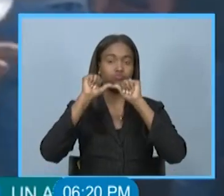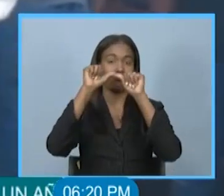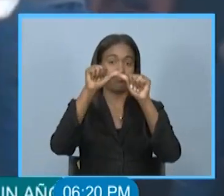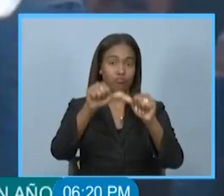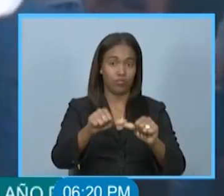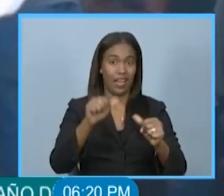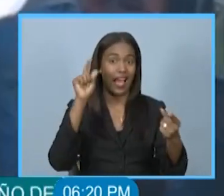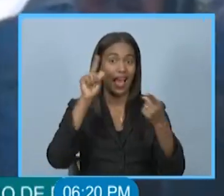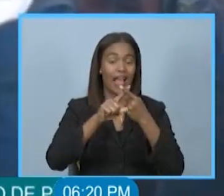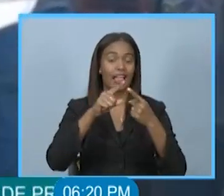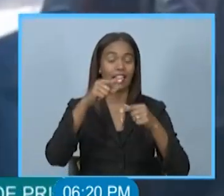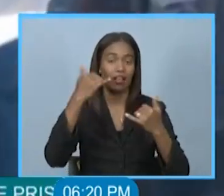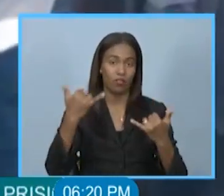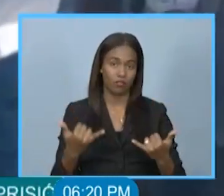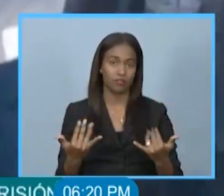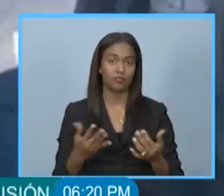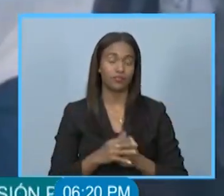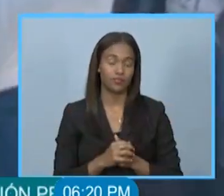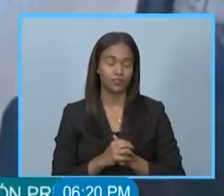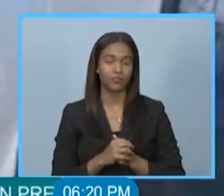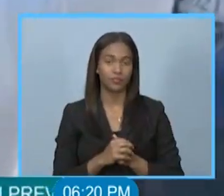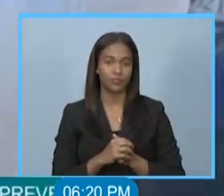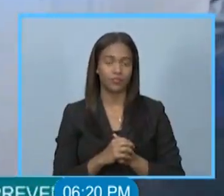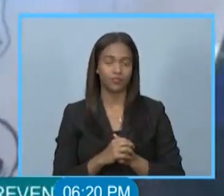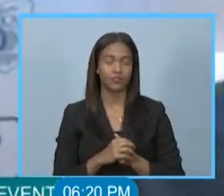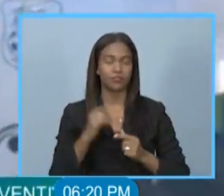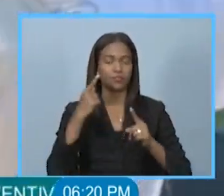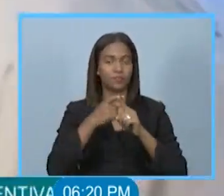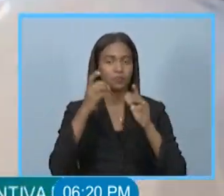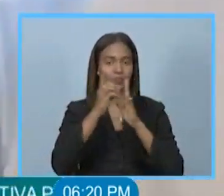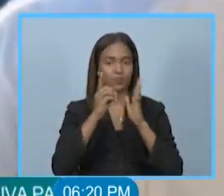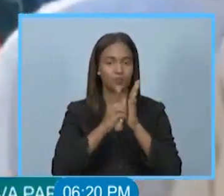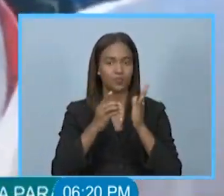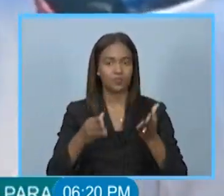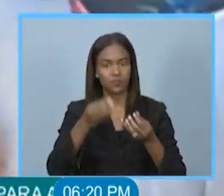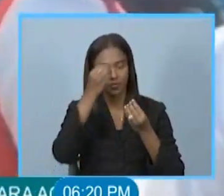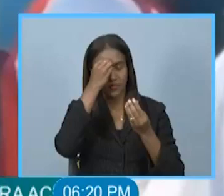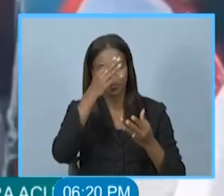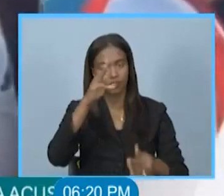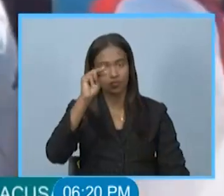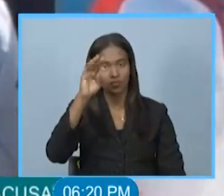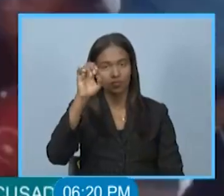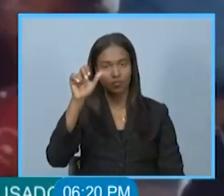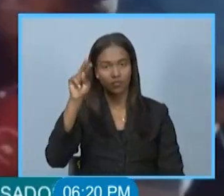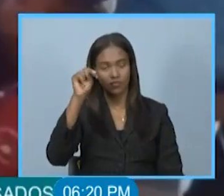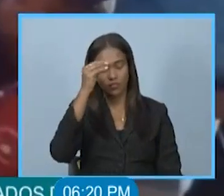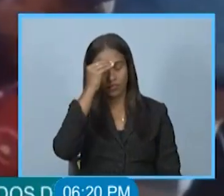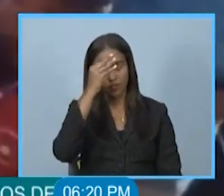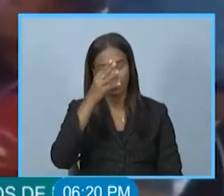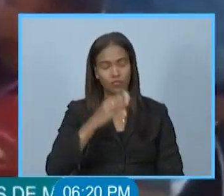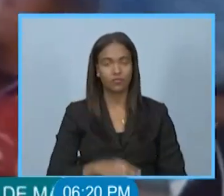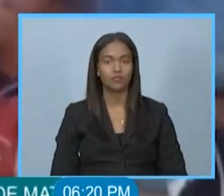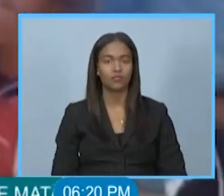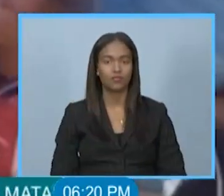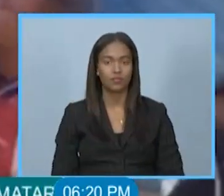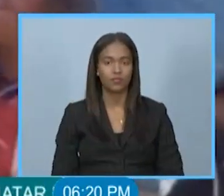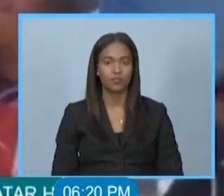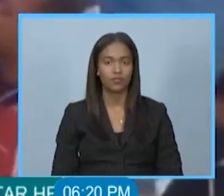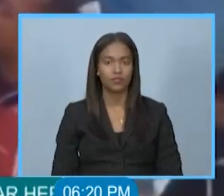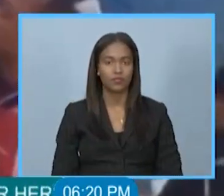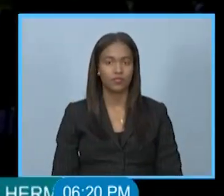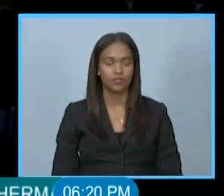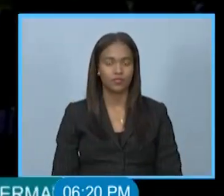hasta el momento en dajabón Melvin Toribio para central de